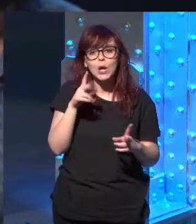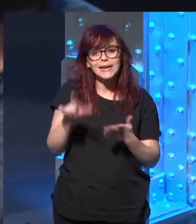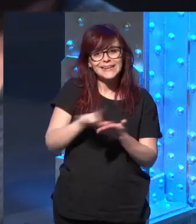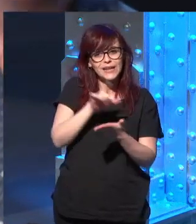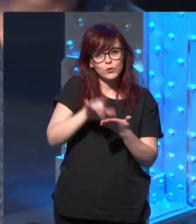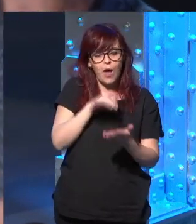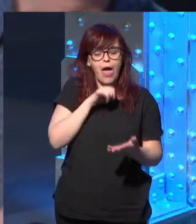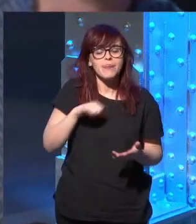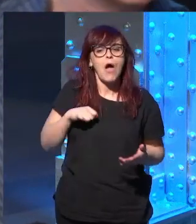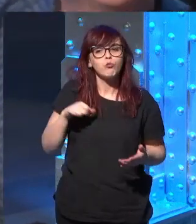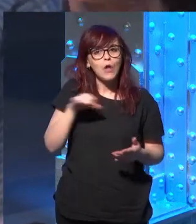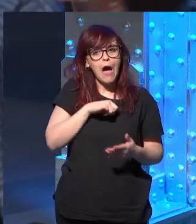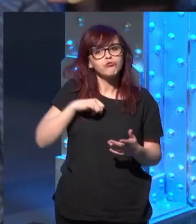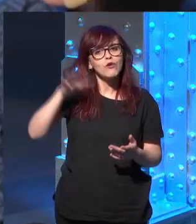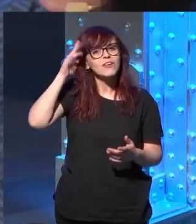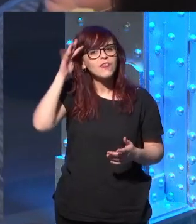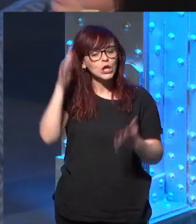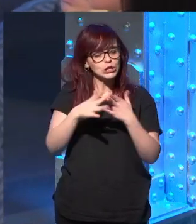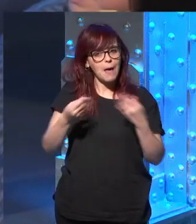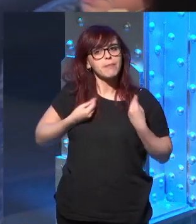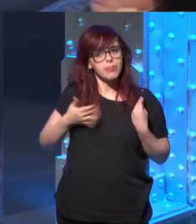la autoficción, etcétera.